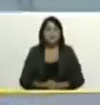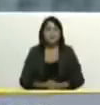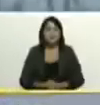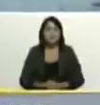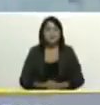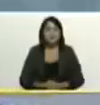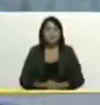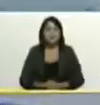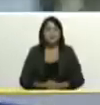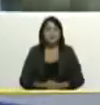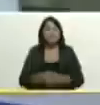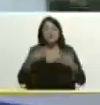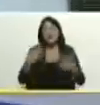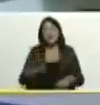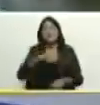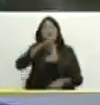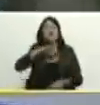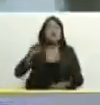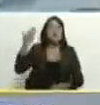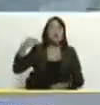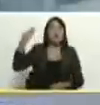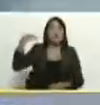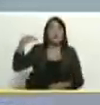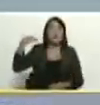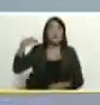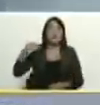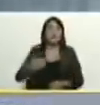Tiempos de historia.